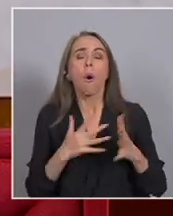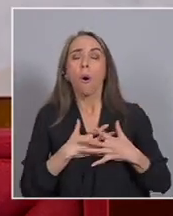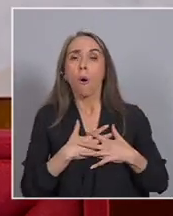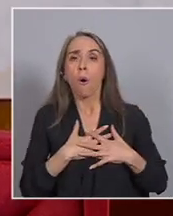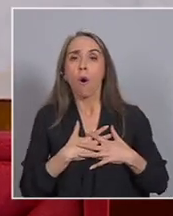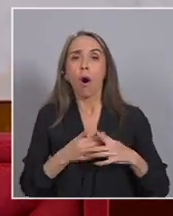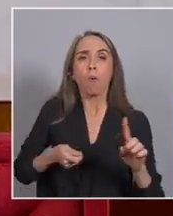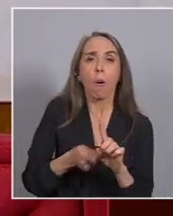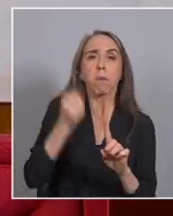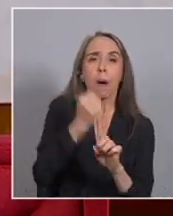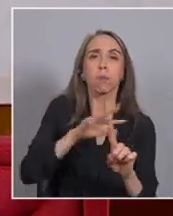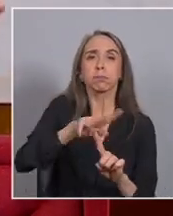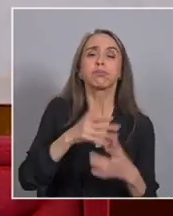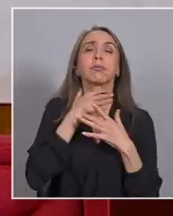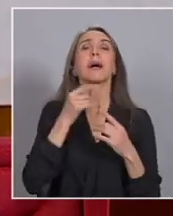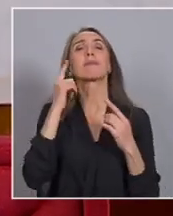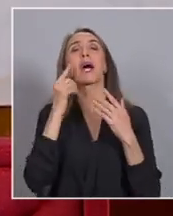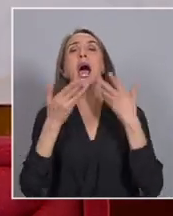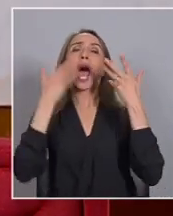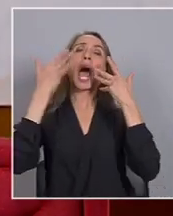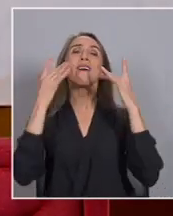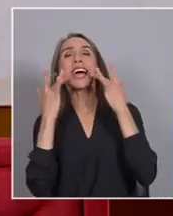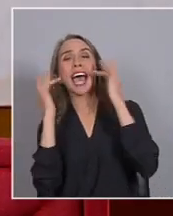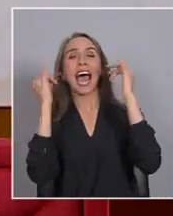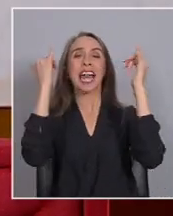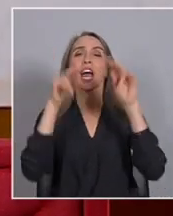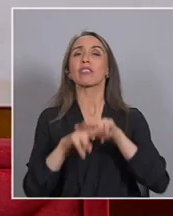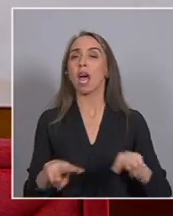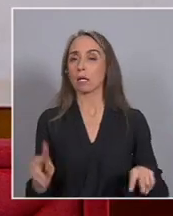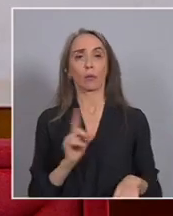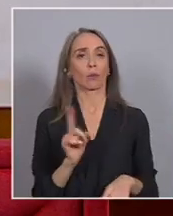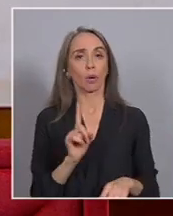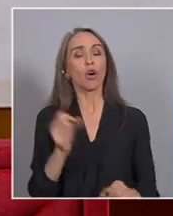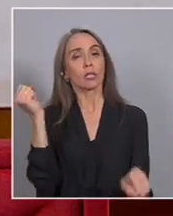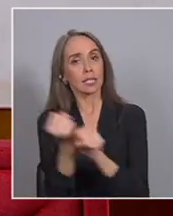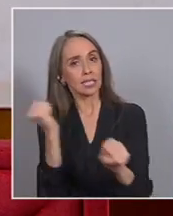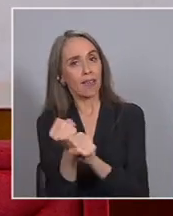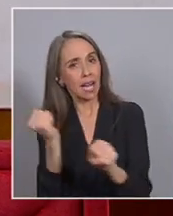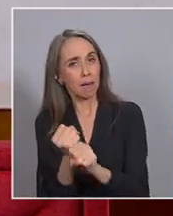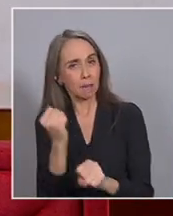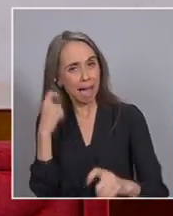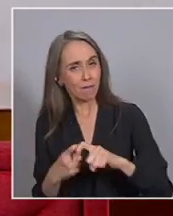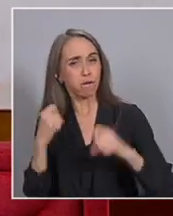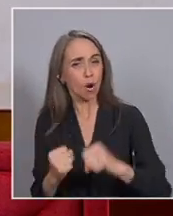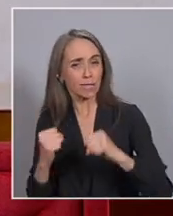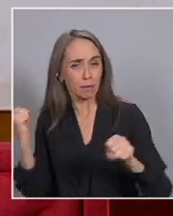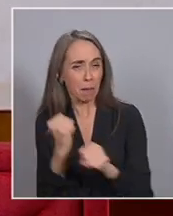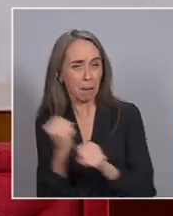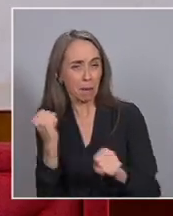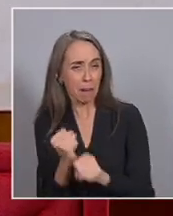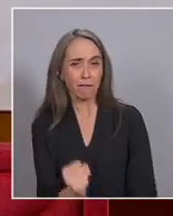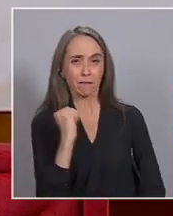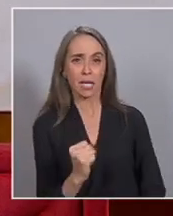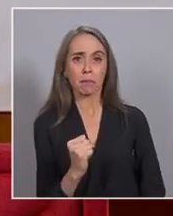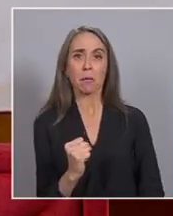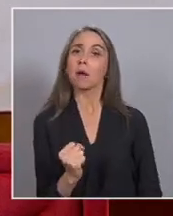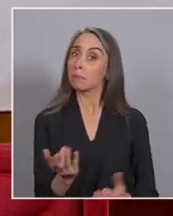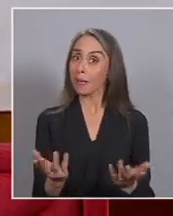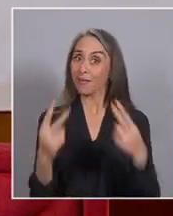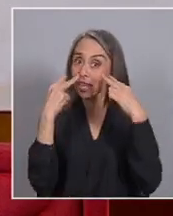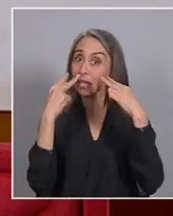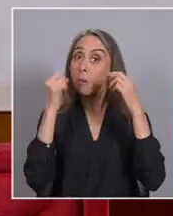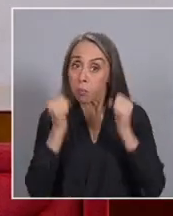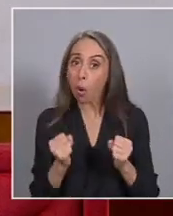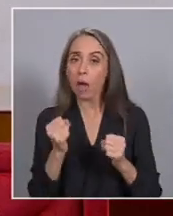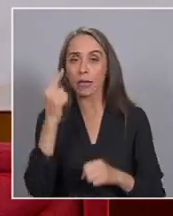Esto no es para solazarse, alegrarse ni tranquilizarse. Tenemos que trabajar más duro, más firme, pero es una muestra de que se puede.